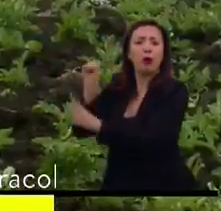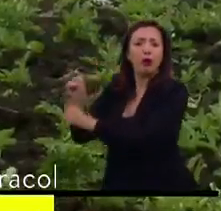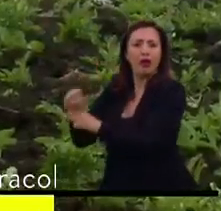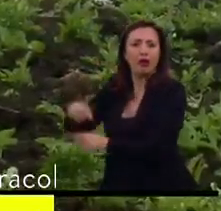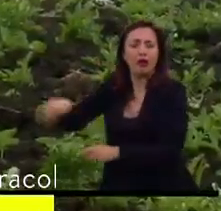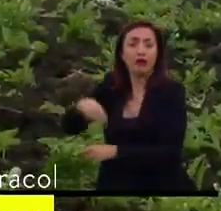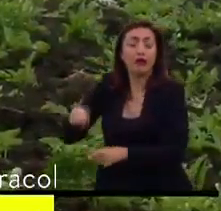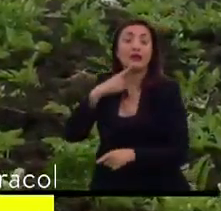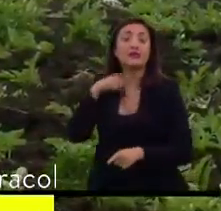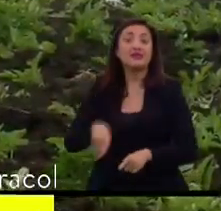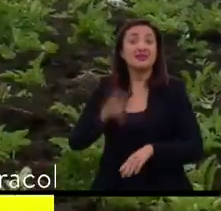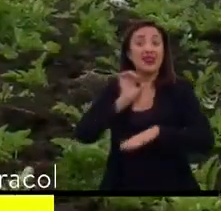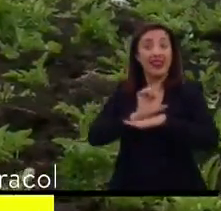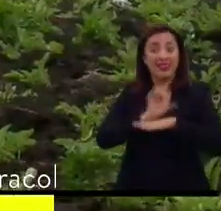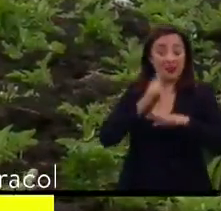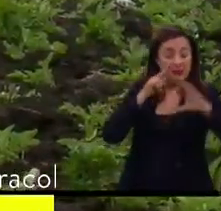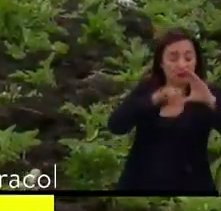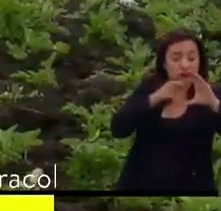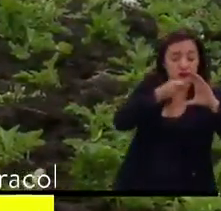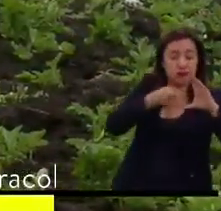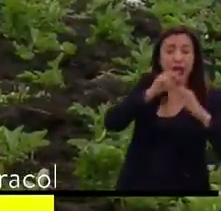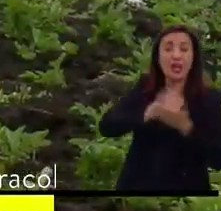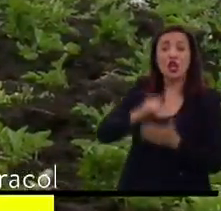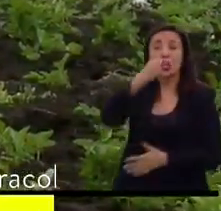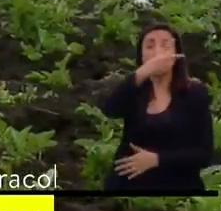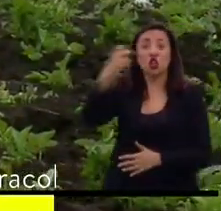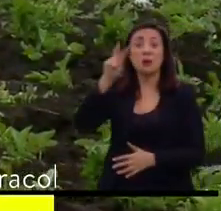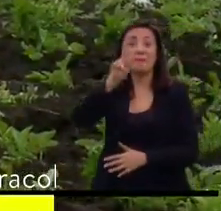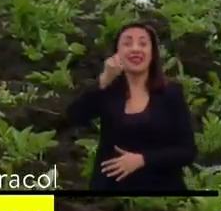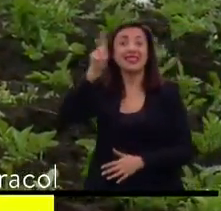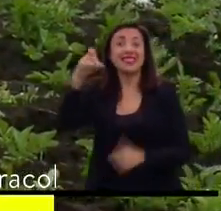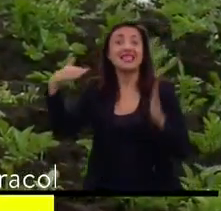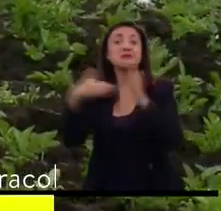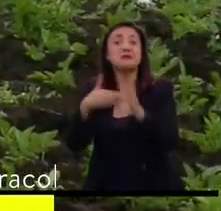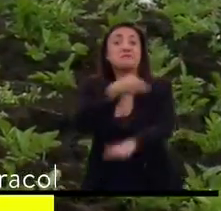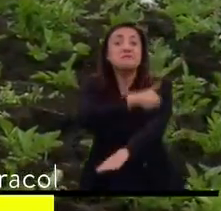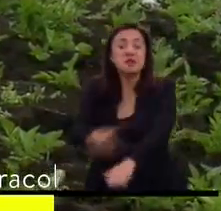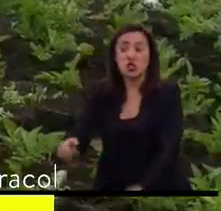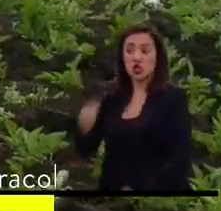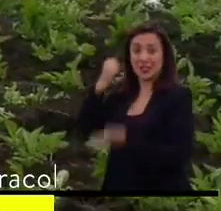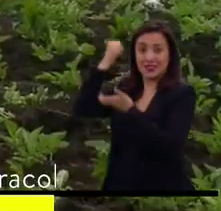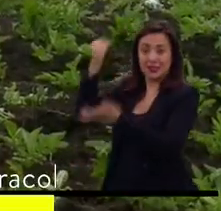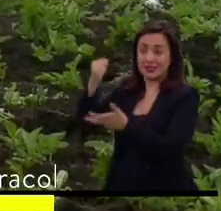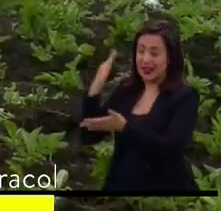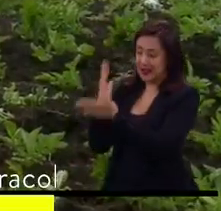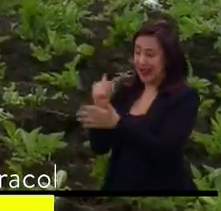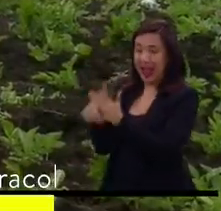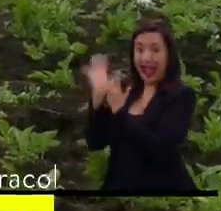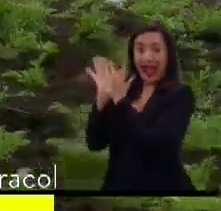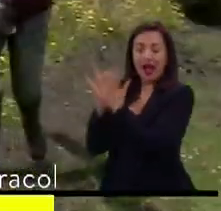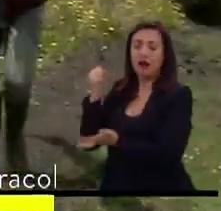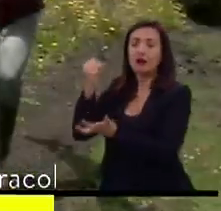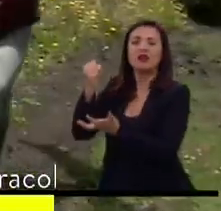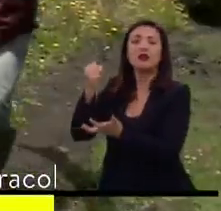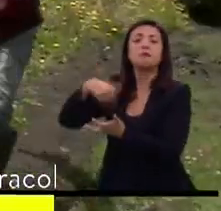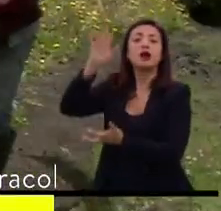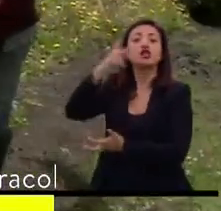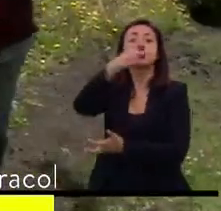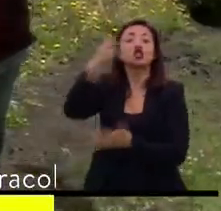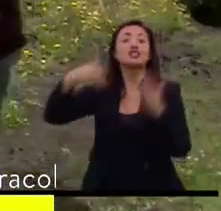de los 226 mil millones de pesos colocados hasta el 8 de abril, 213 mil 566 millones han ido a